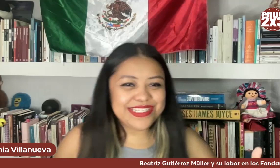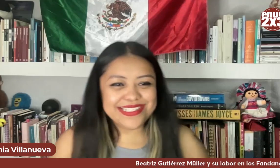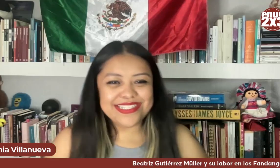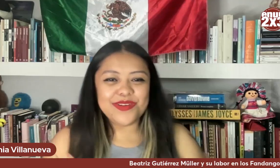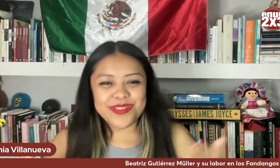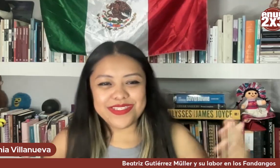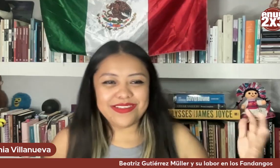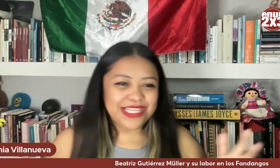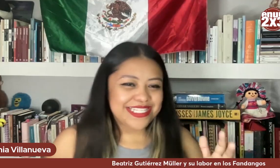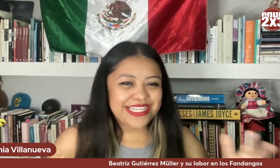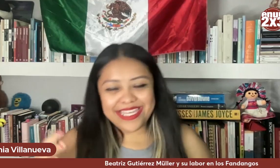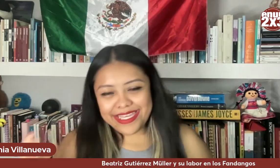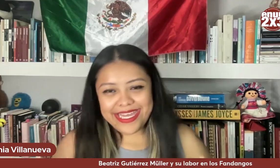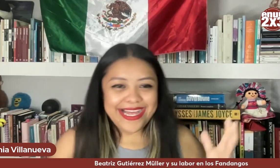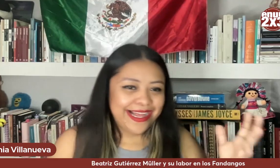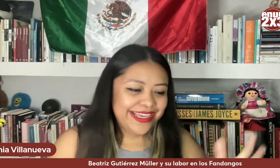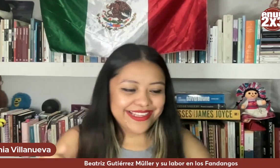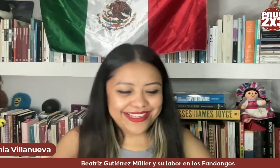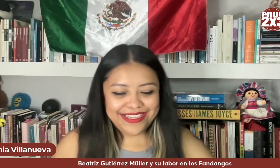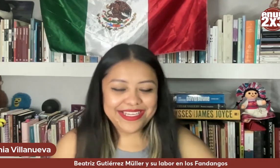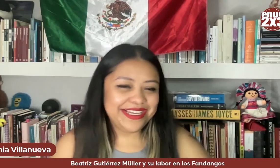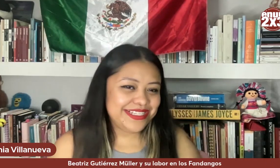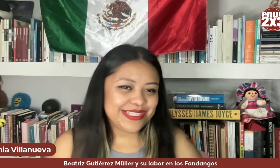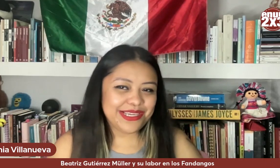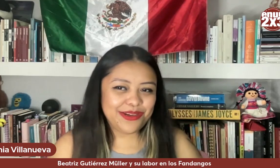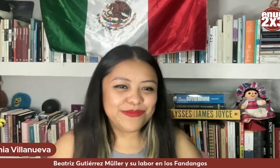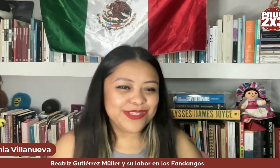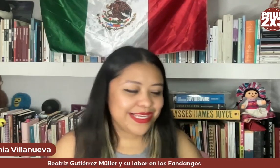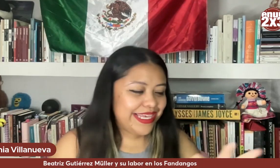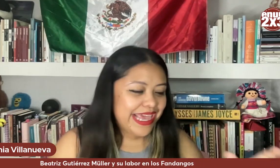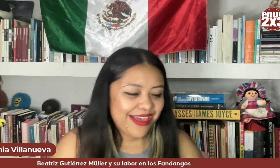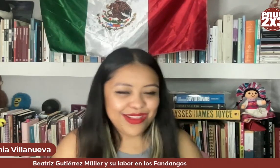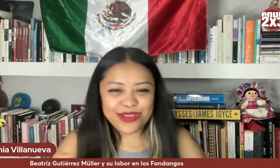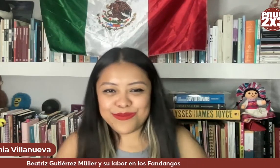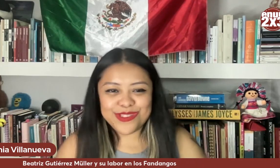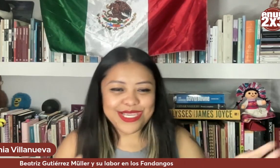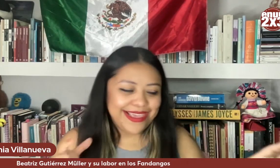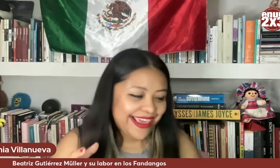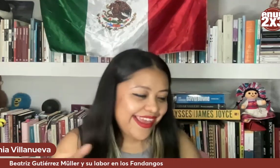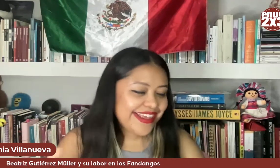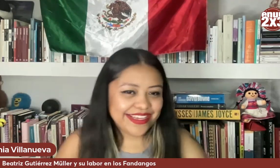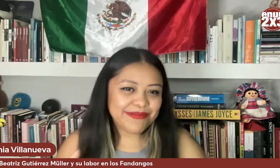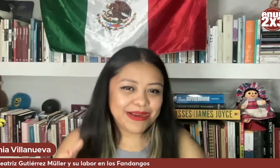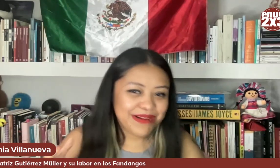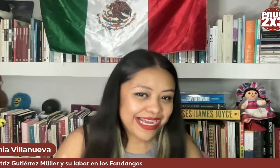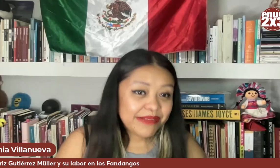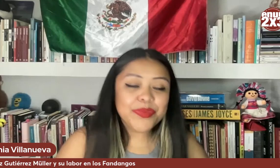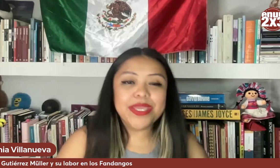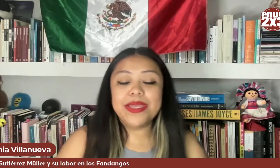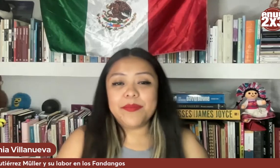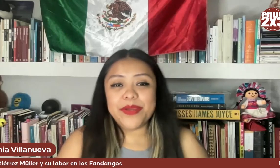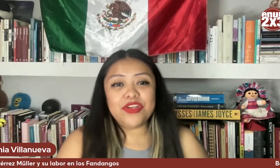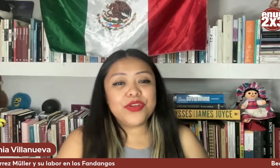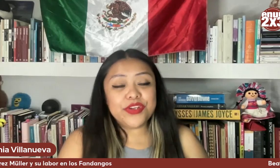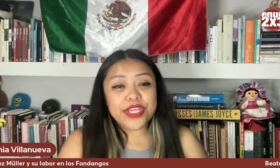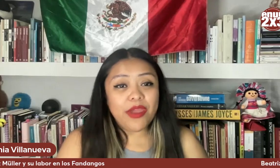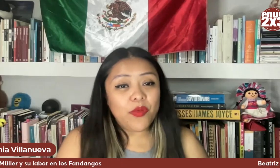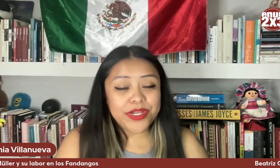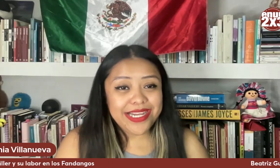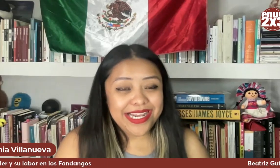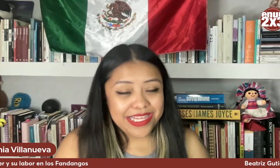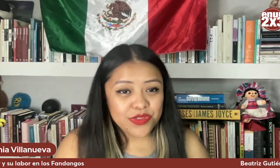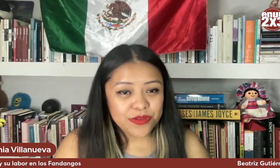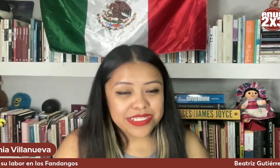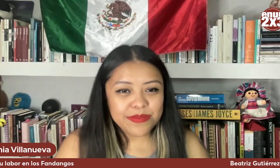estos chistes, ¿no? Así de que ay, cómo se llevan, cómo se quieren y bla, bla. Pero yo creo